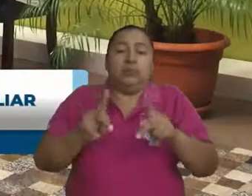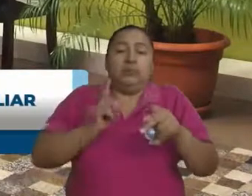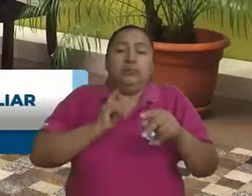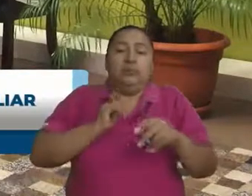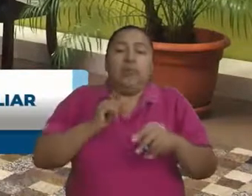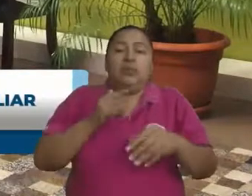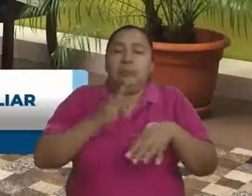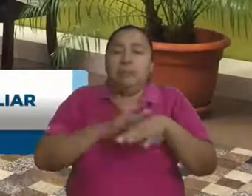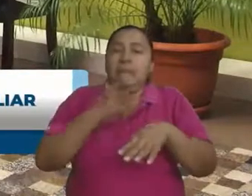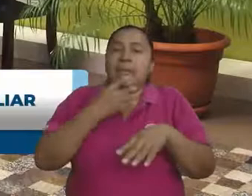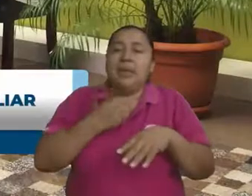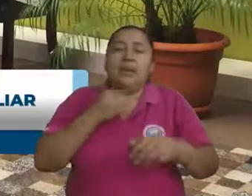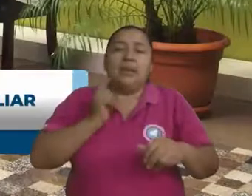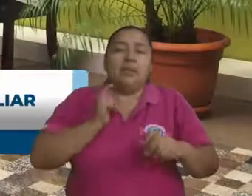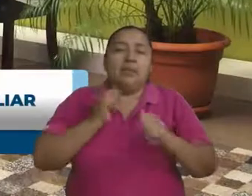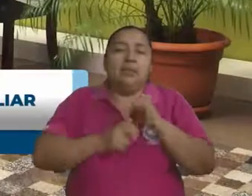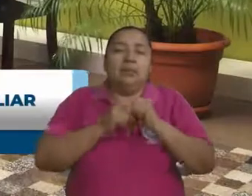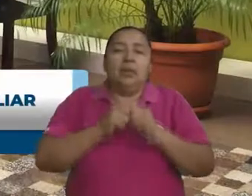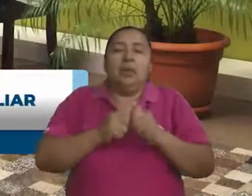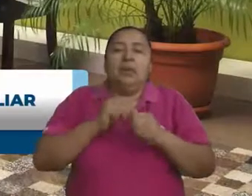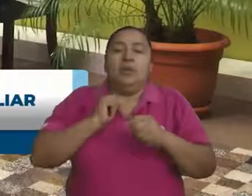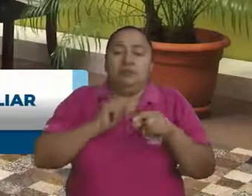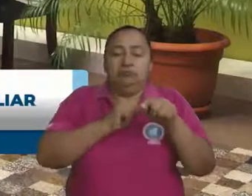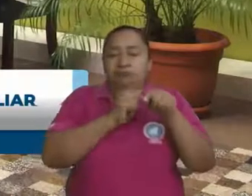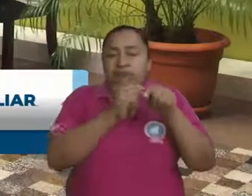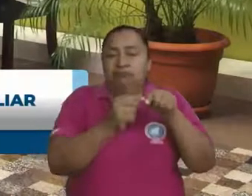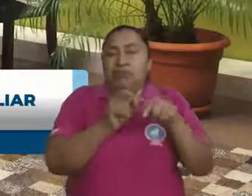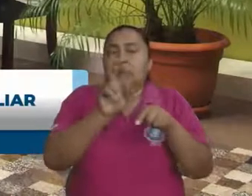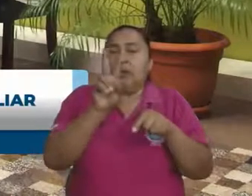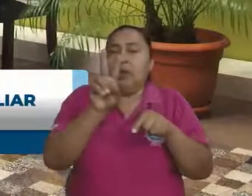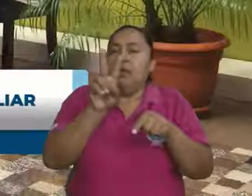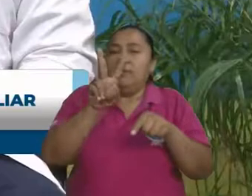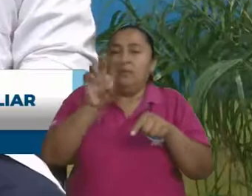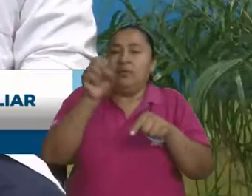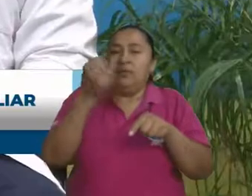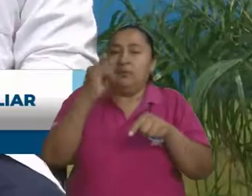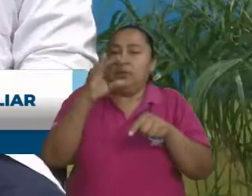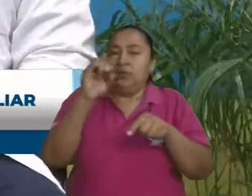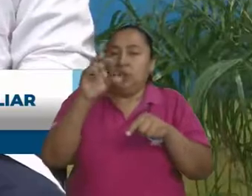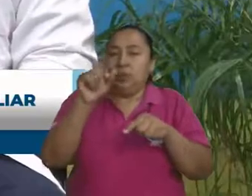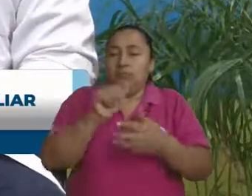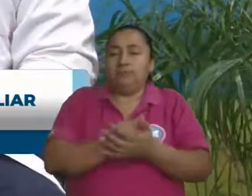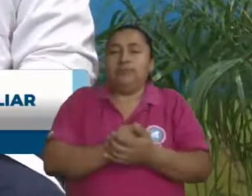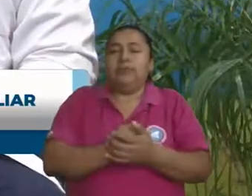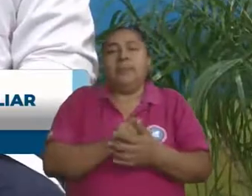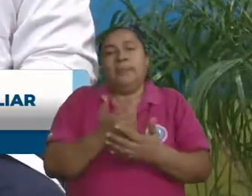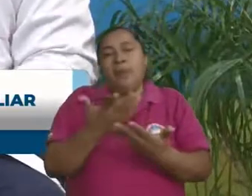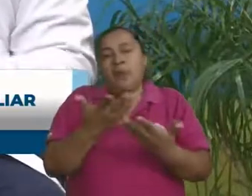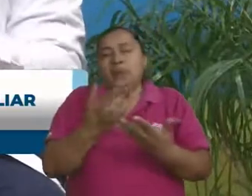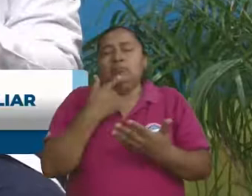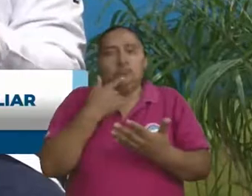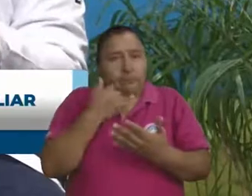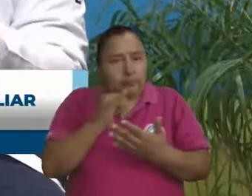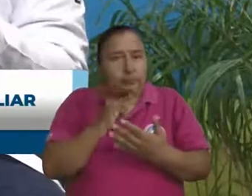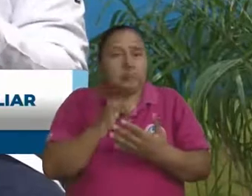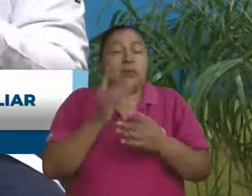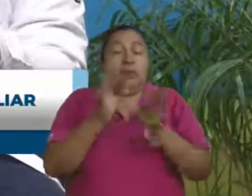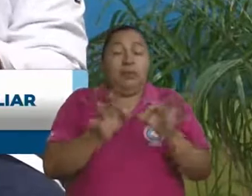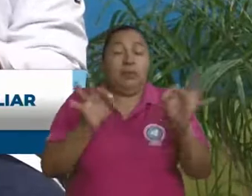nos indiquen que estamos ante un trastorno de la vesícula biliar? Ok, es importante entender que